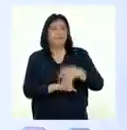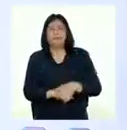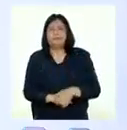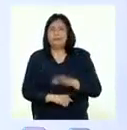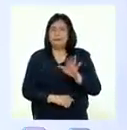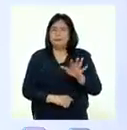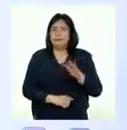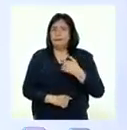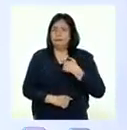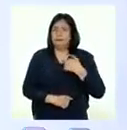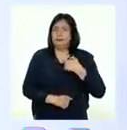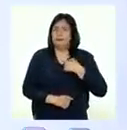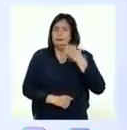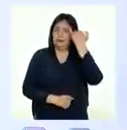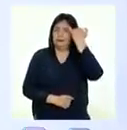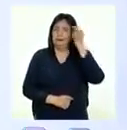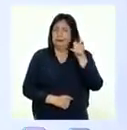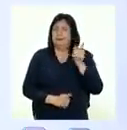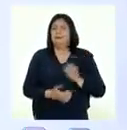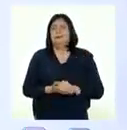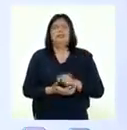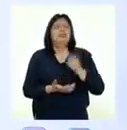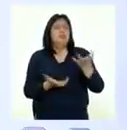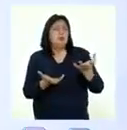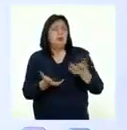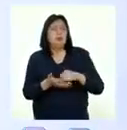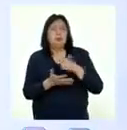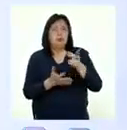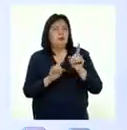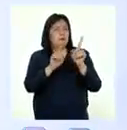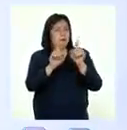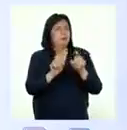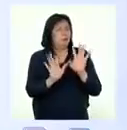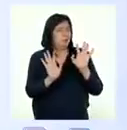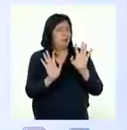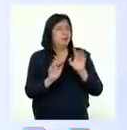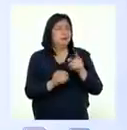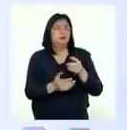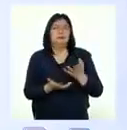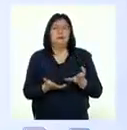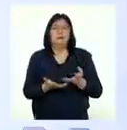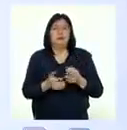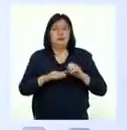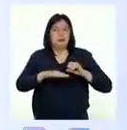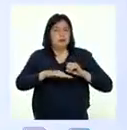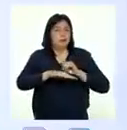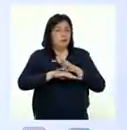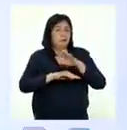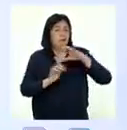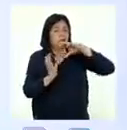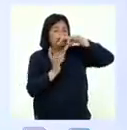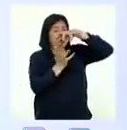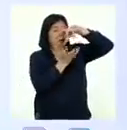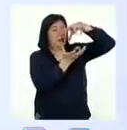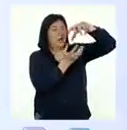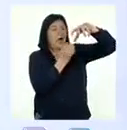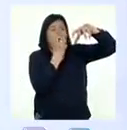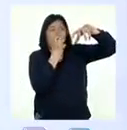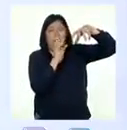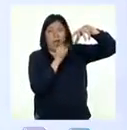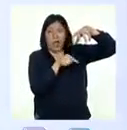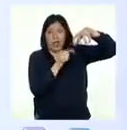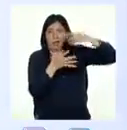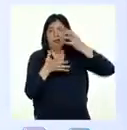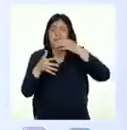¡Excelente! Les tengo una propuesta. Sugiero la siguiente pregunta. ¿Influye el calentamiento global en